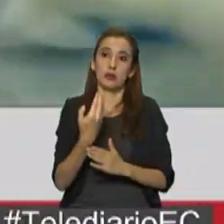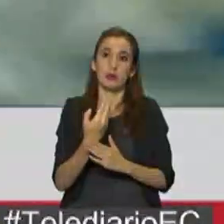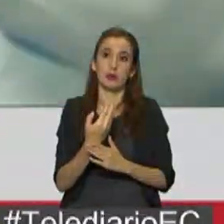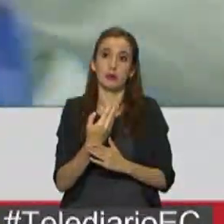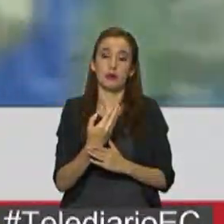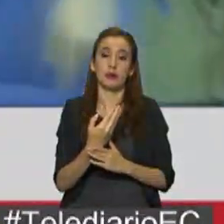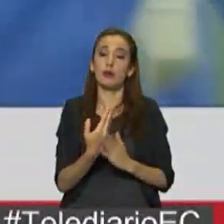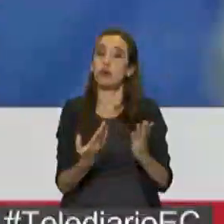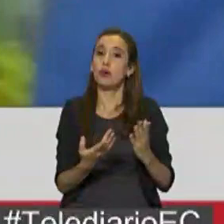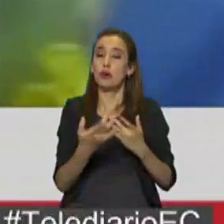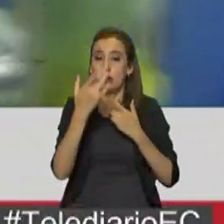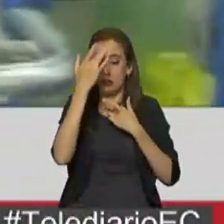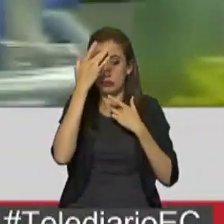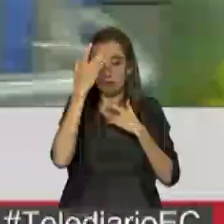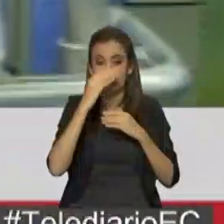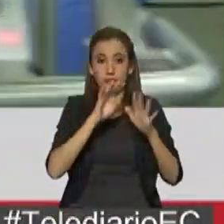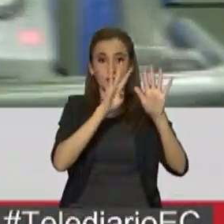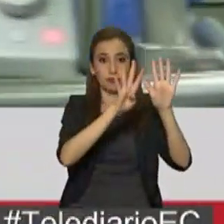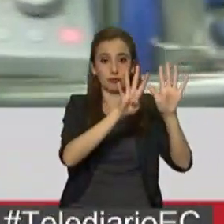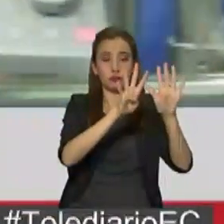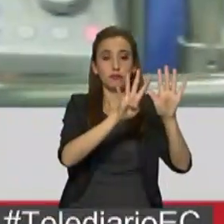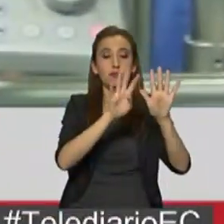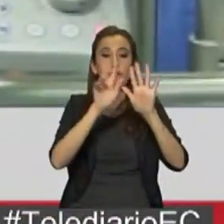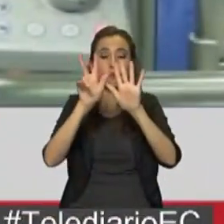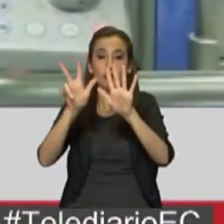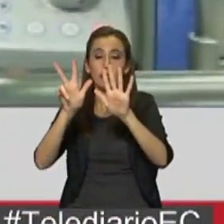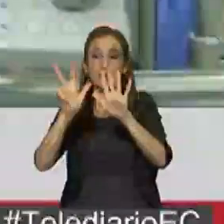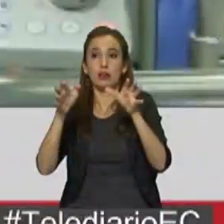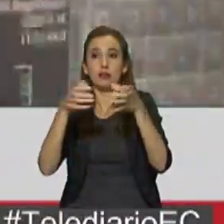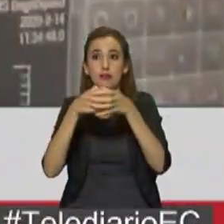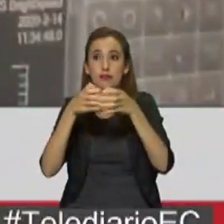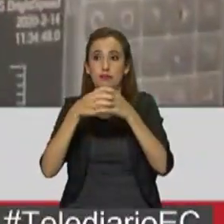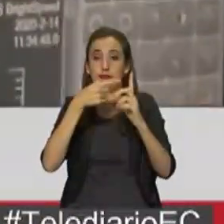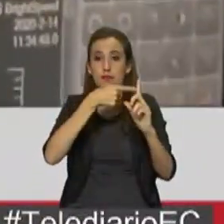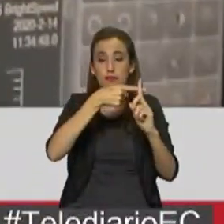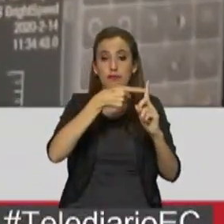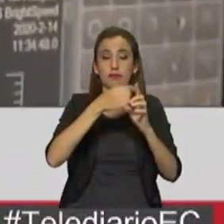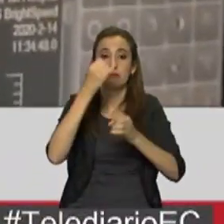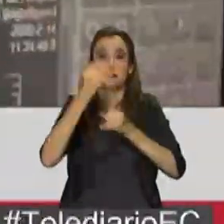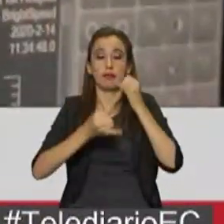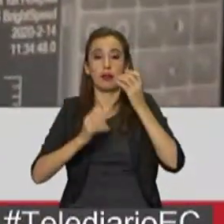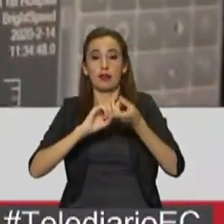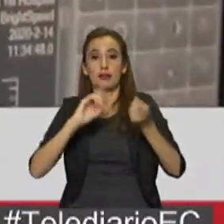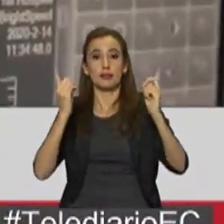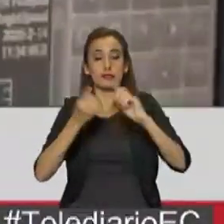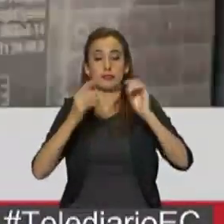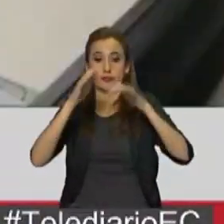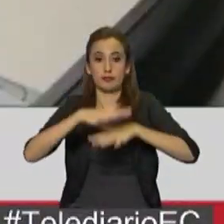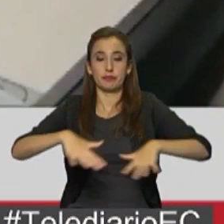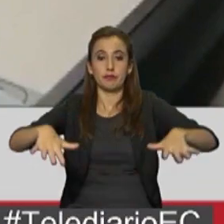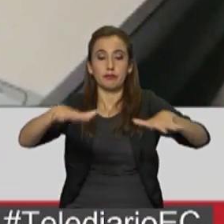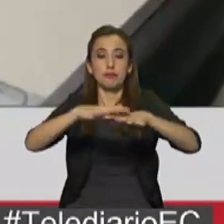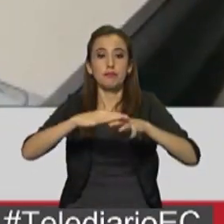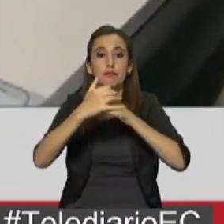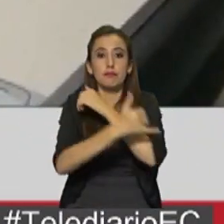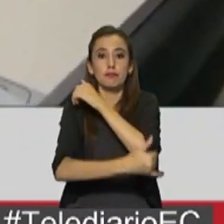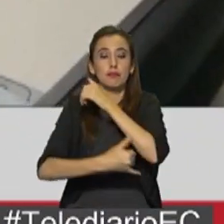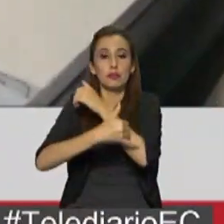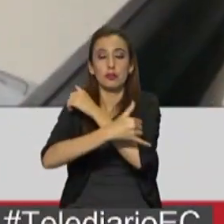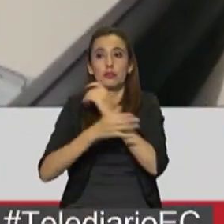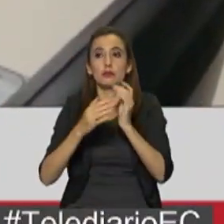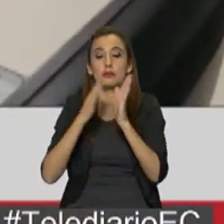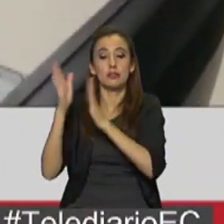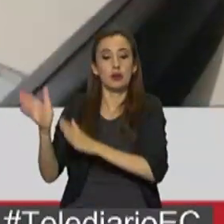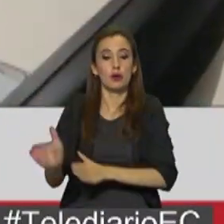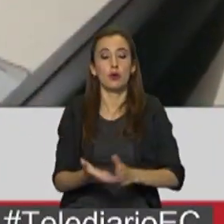importados 98 de los 108 nuevos casos positivos detectados durante el fin de semana son casos provenientes de otros países una